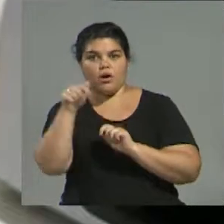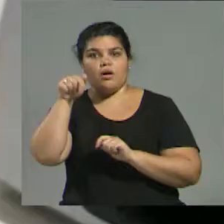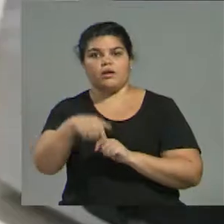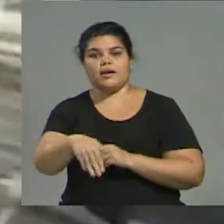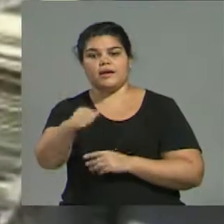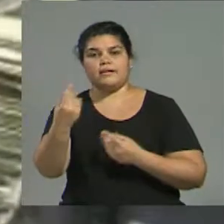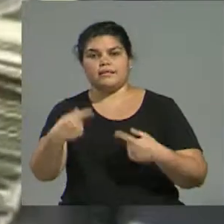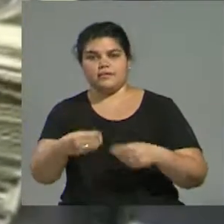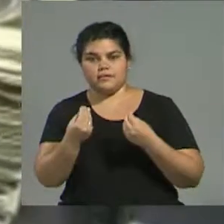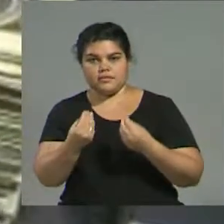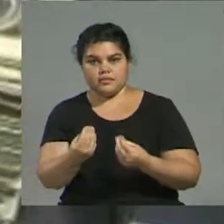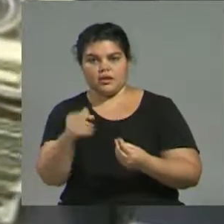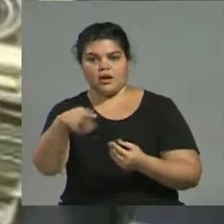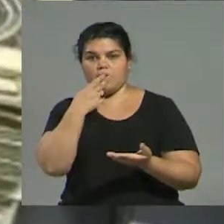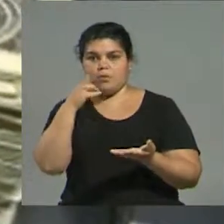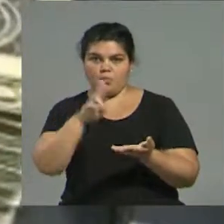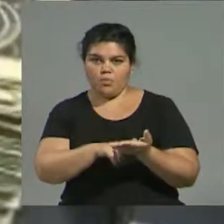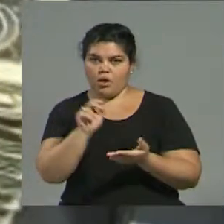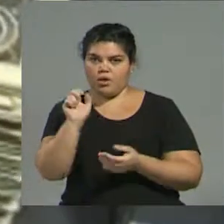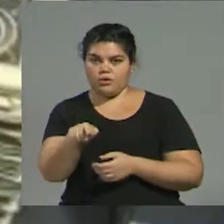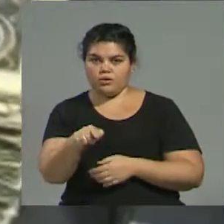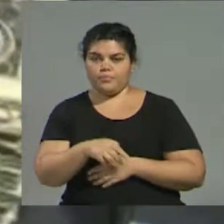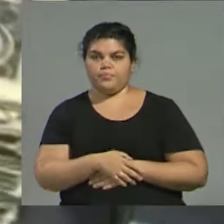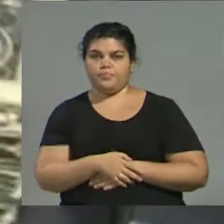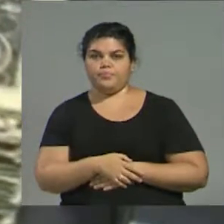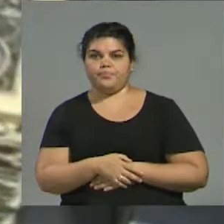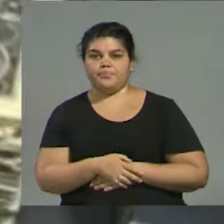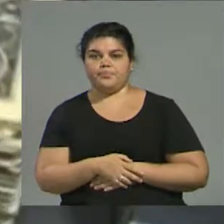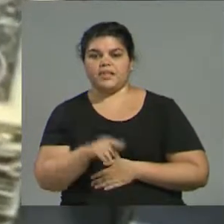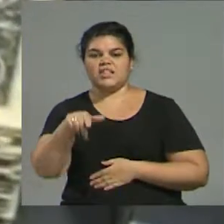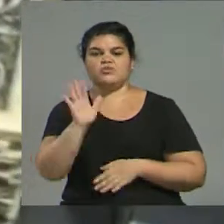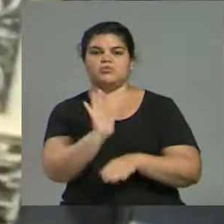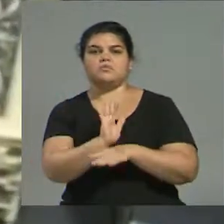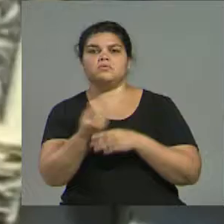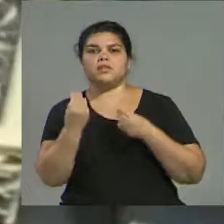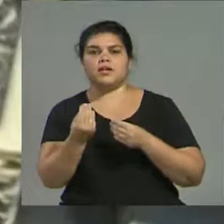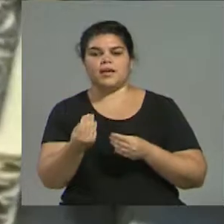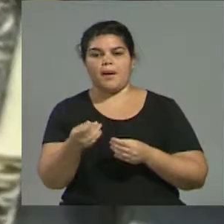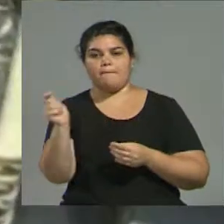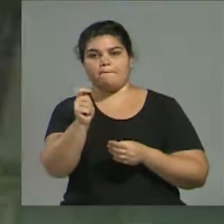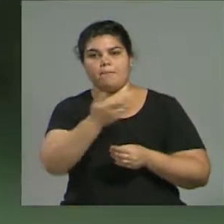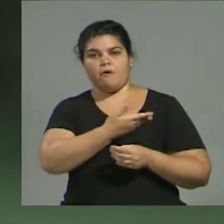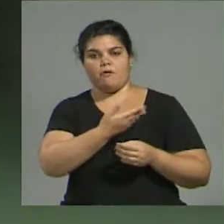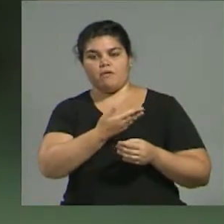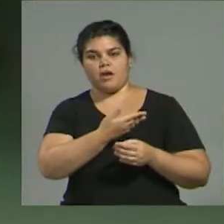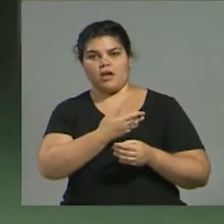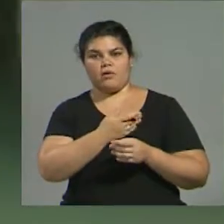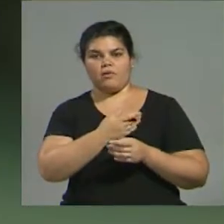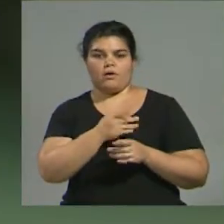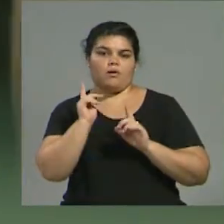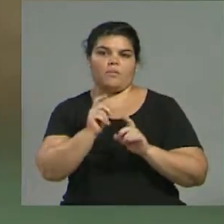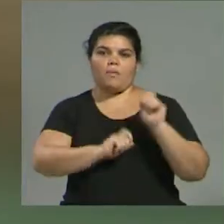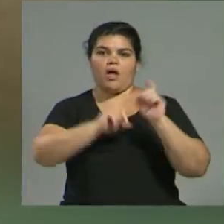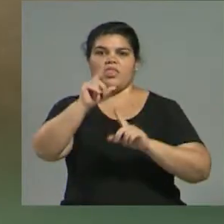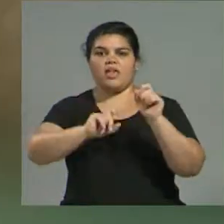el componente impositivo. Esto hizo que el mes de febrero tuviera un arrastre estadístico, es decir, hay muchos